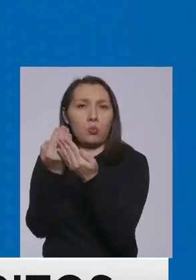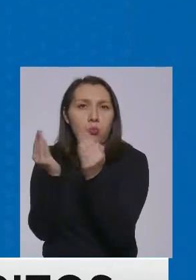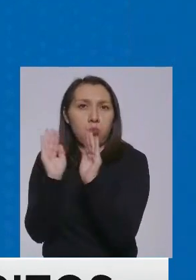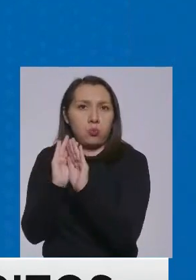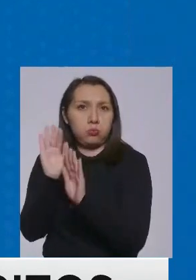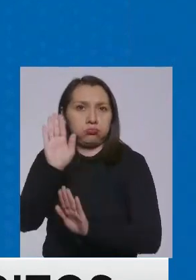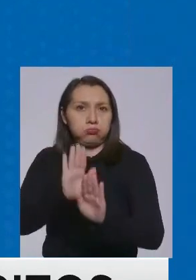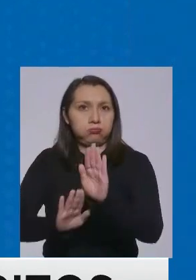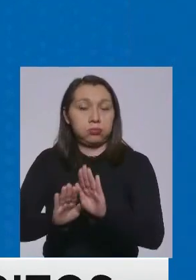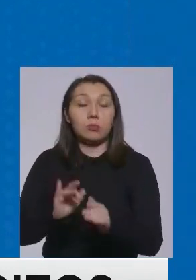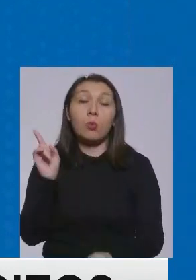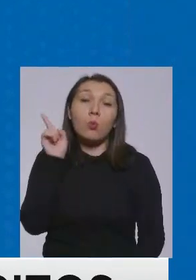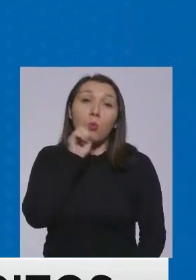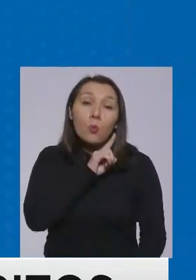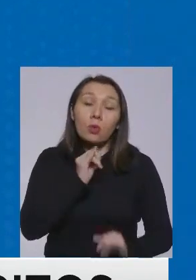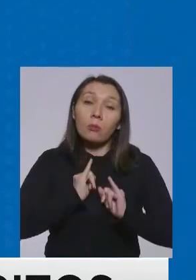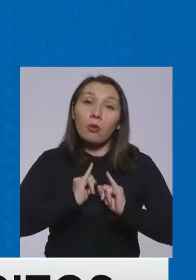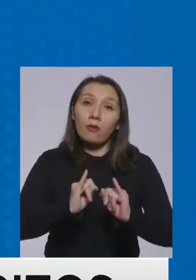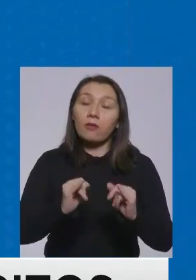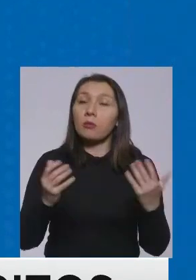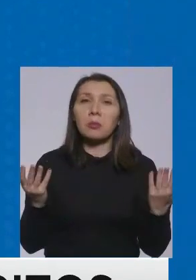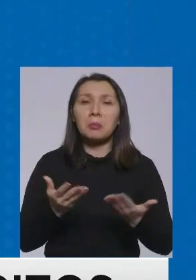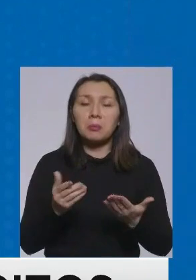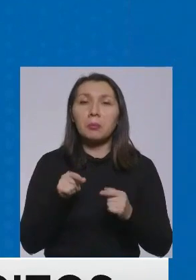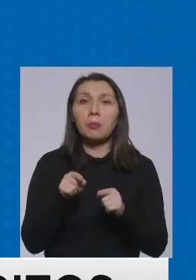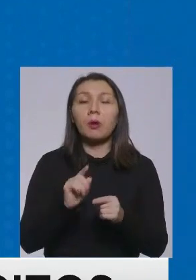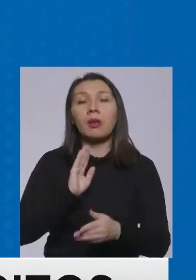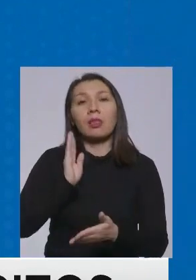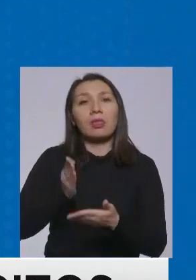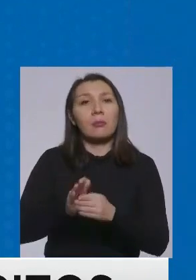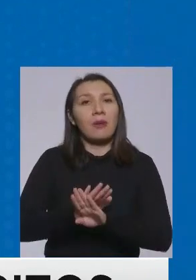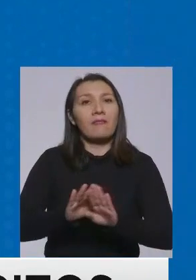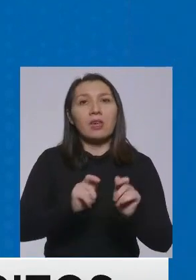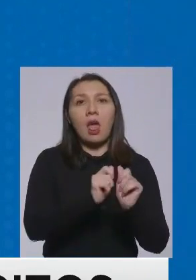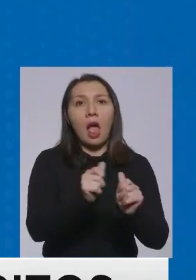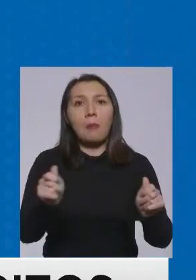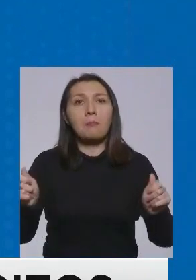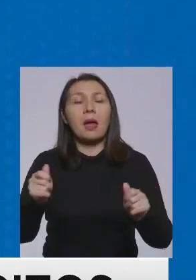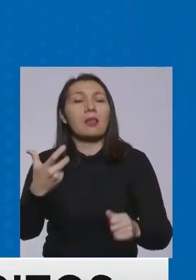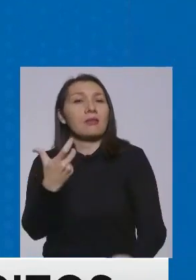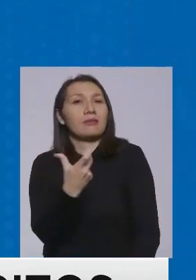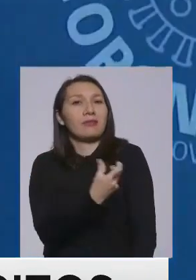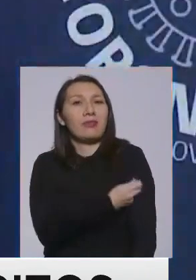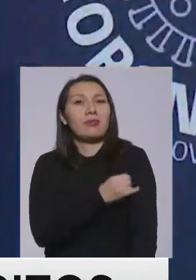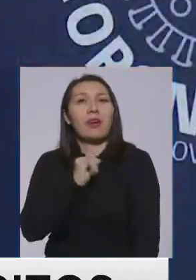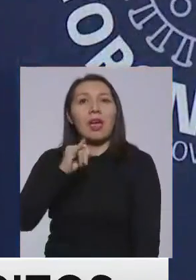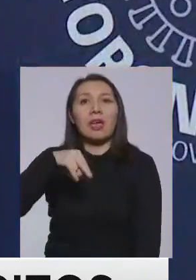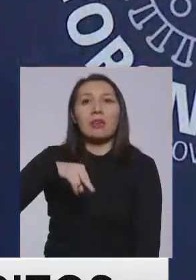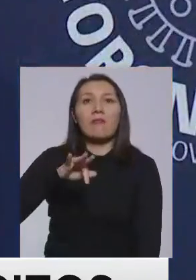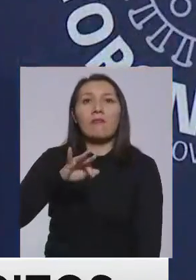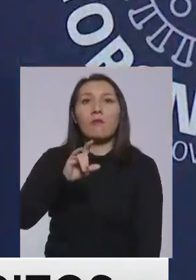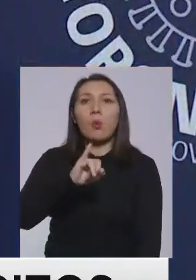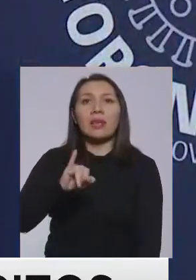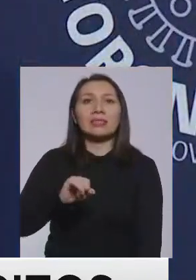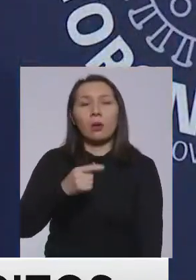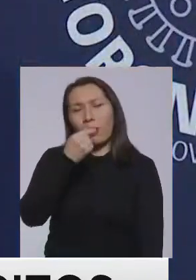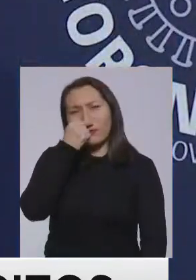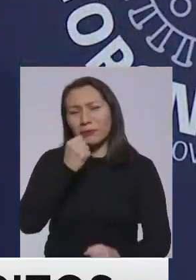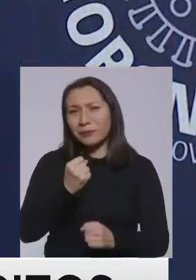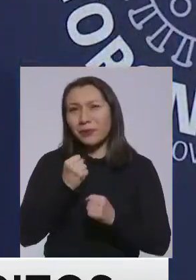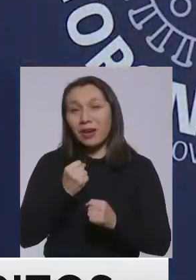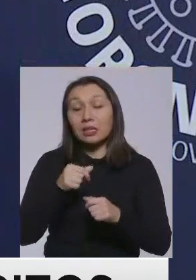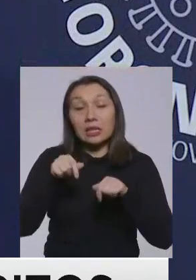quiero dar una información con respecto al término de la campaña de vacunación de influenza este año hemos tenido